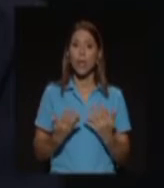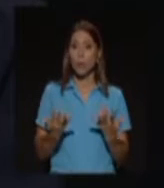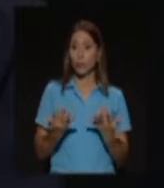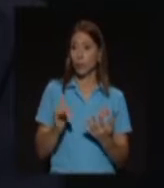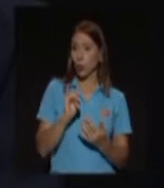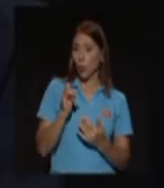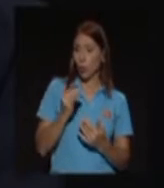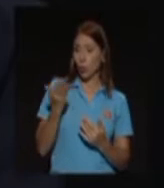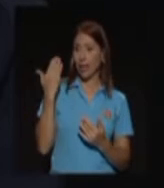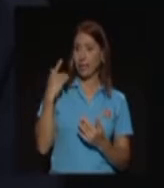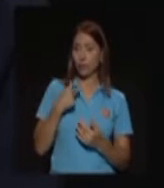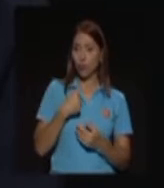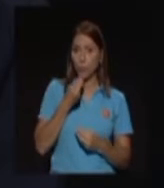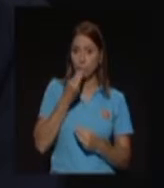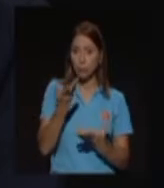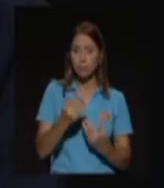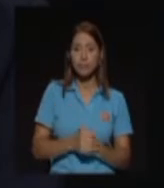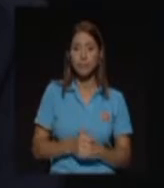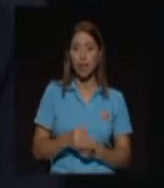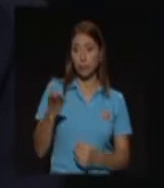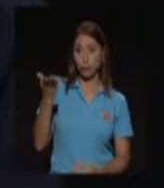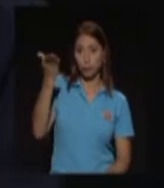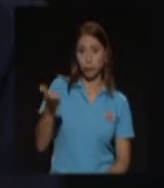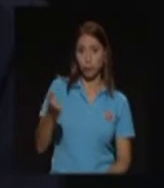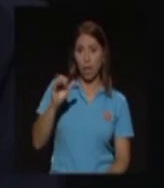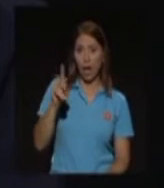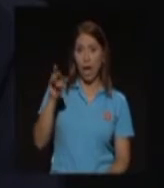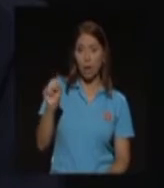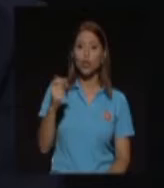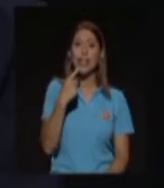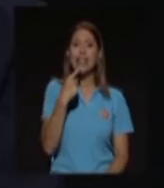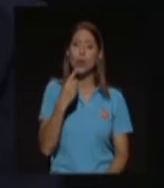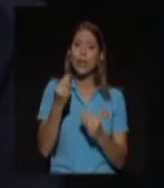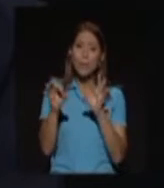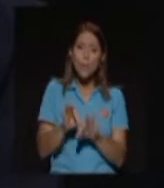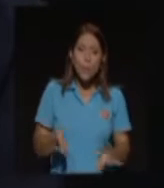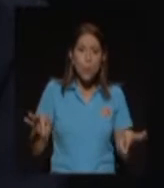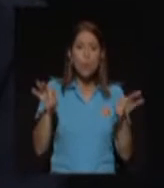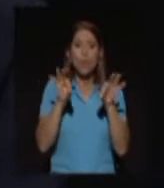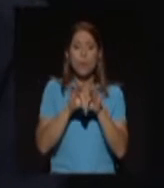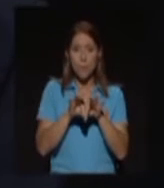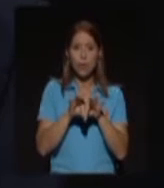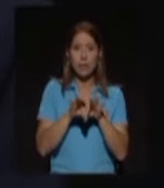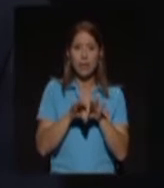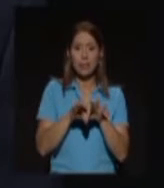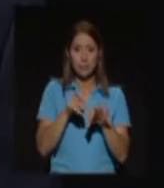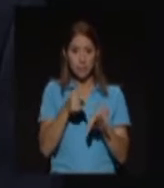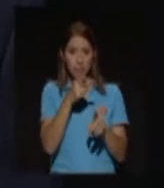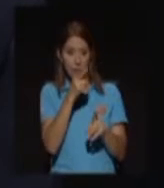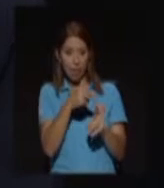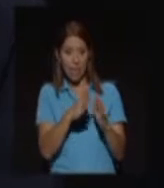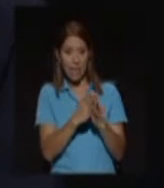lo que manifestaba, Carlos dijo que era sumamente importante, dada la naturaleza del libro en sí, de lo que